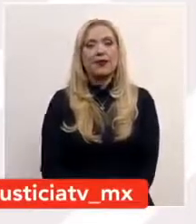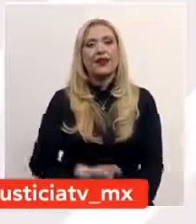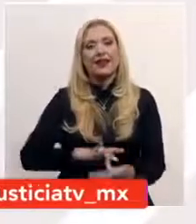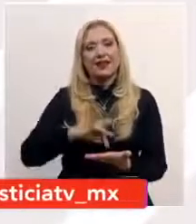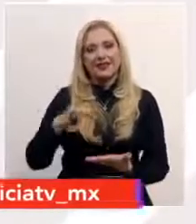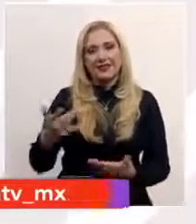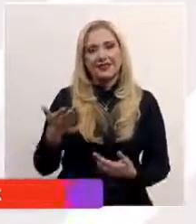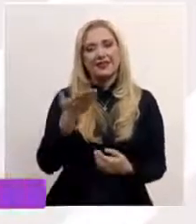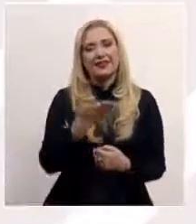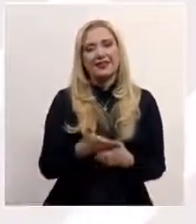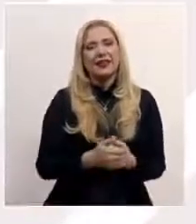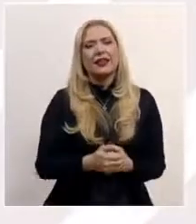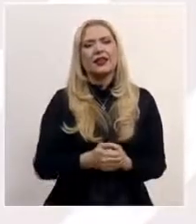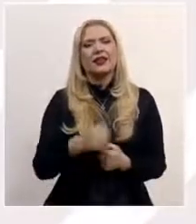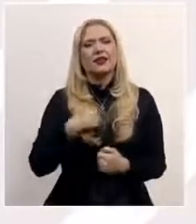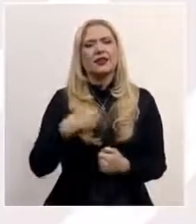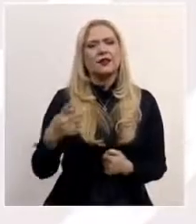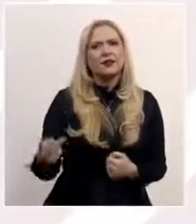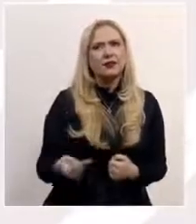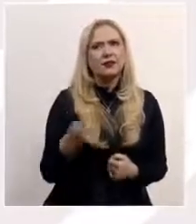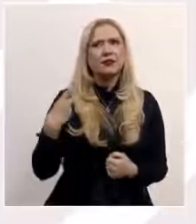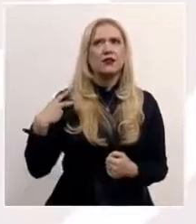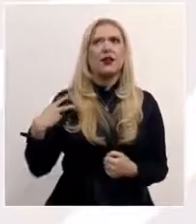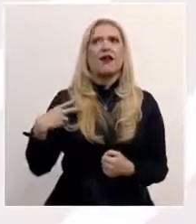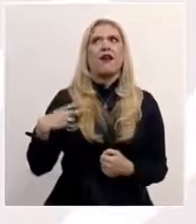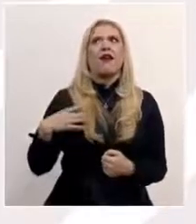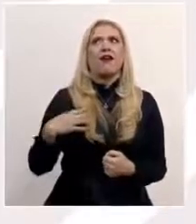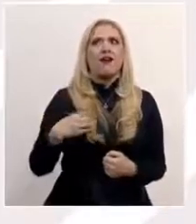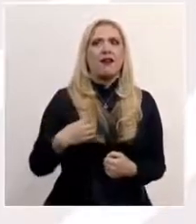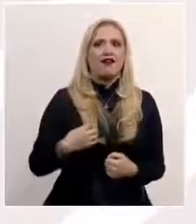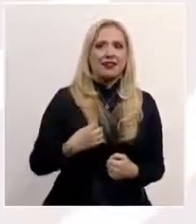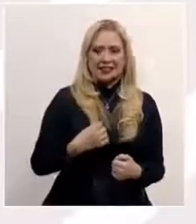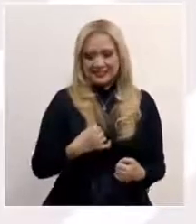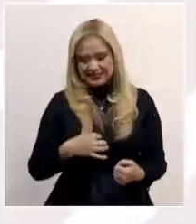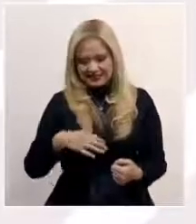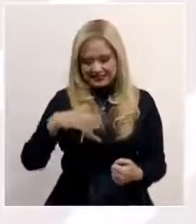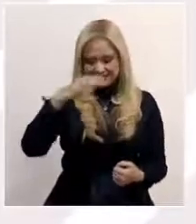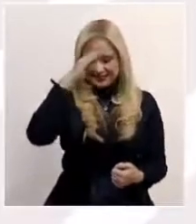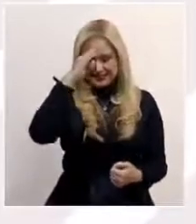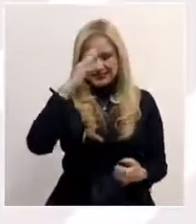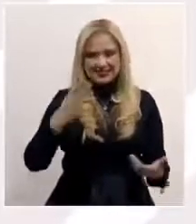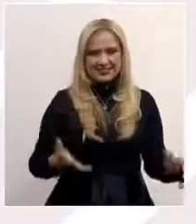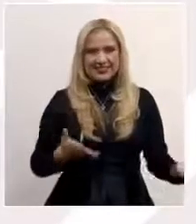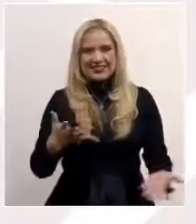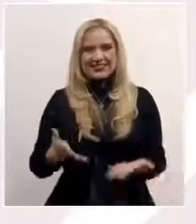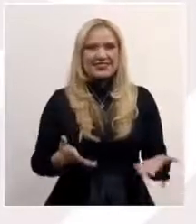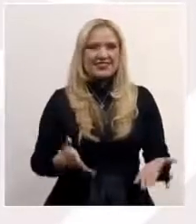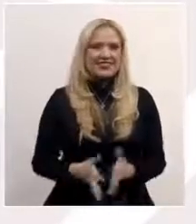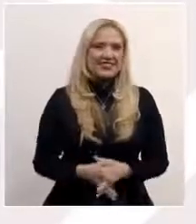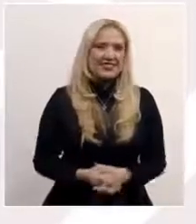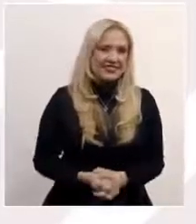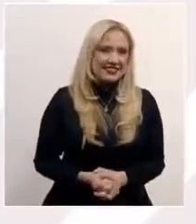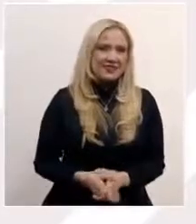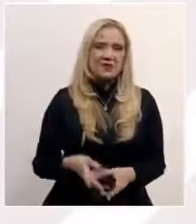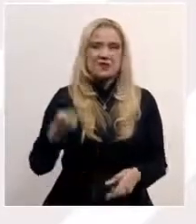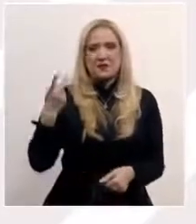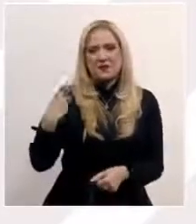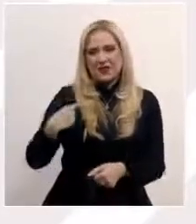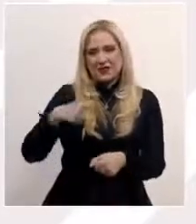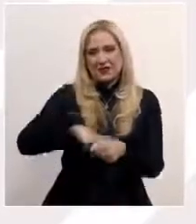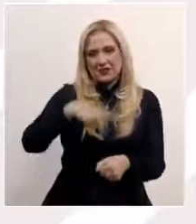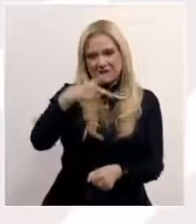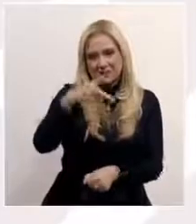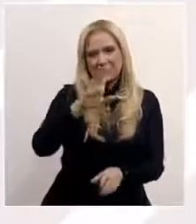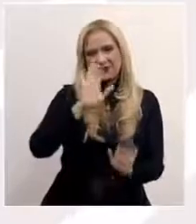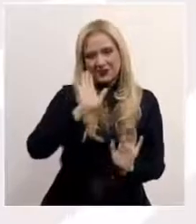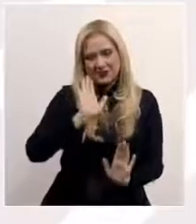Gracias. Y te pregunté el tema, no quería ponerte en un momento incómodo de hablar de algo personal. No, lo que